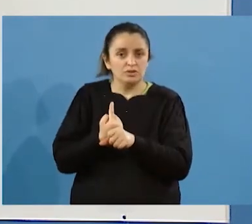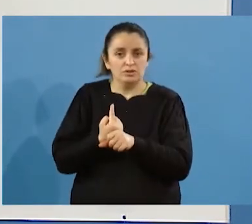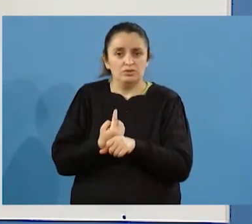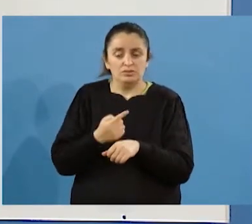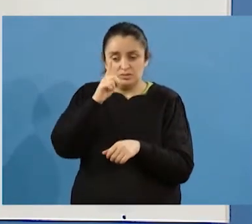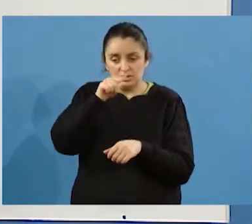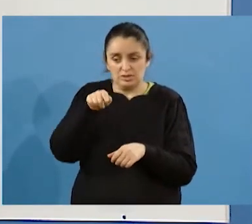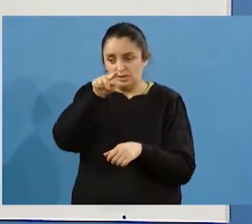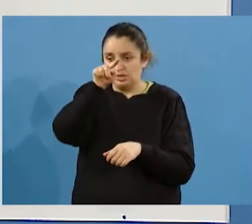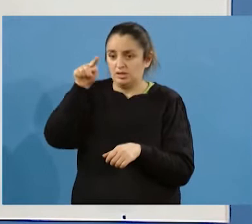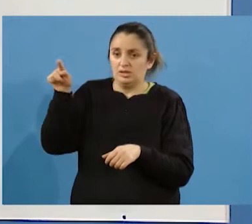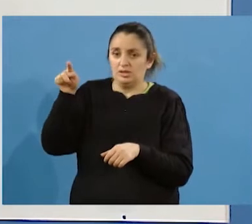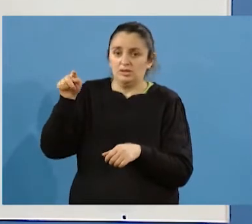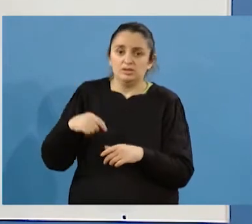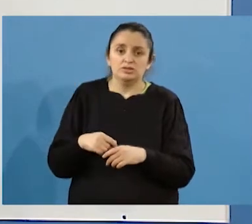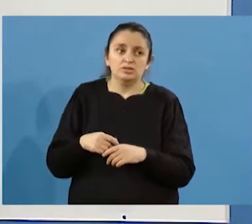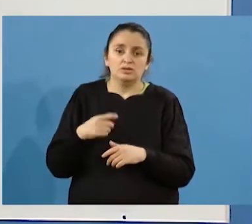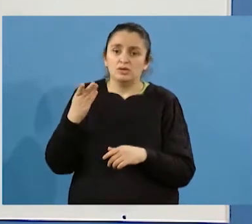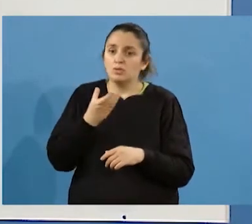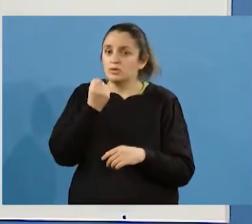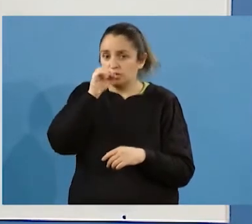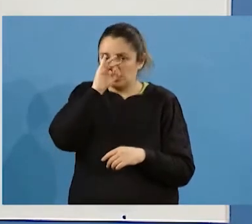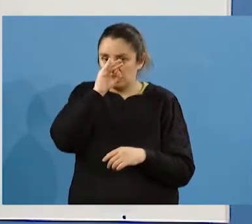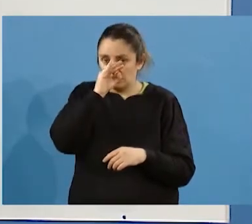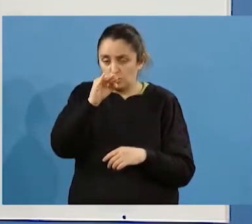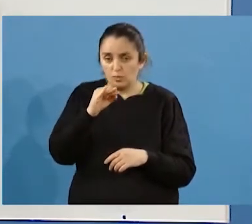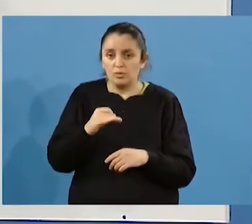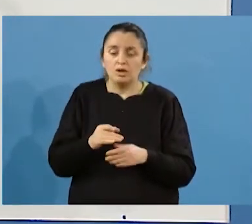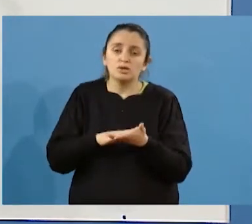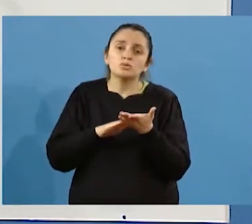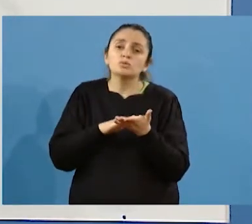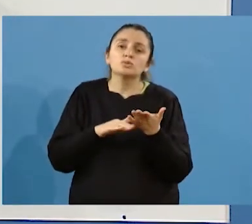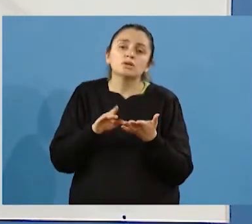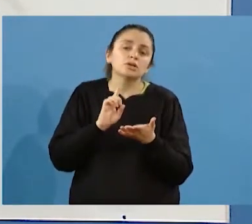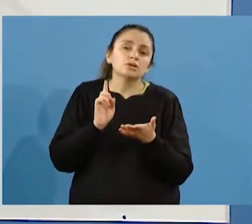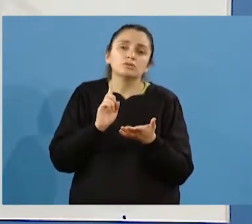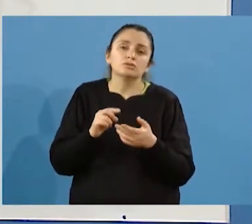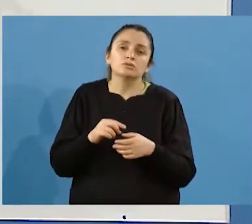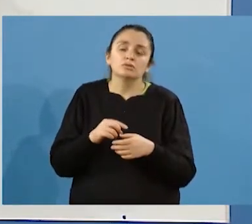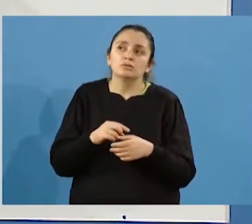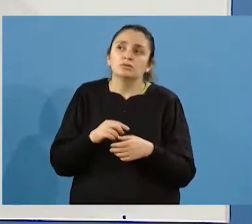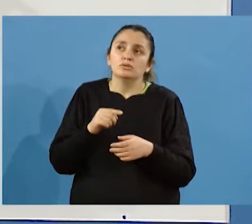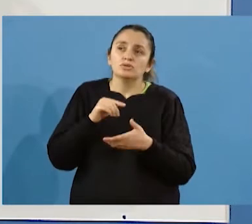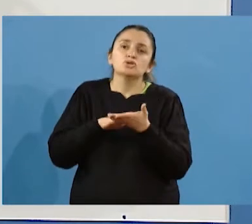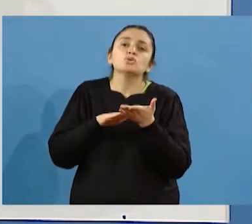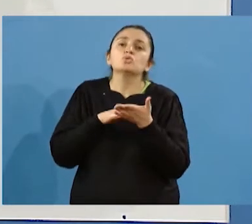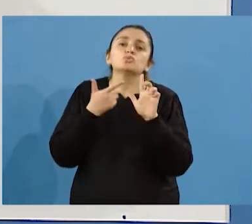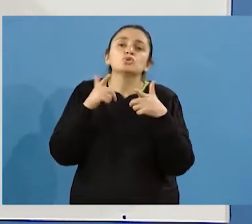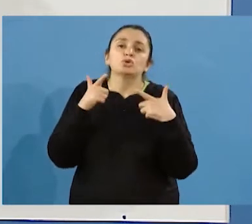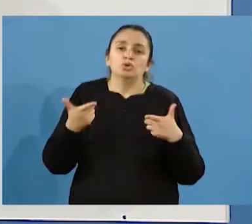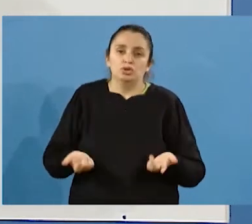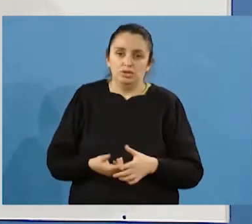no voy a lograrla nunca no voy a poder resolverla entonces esta no va a tener solución